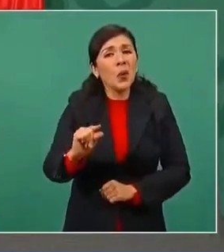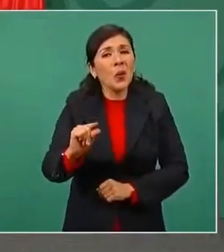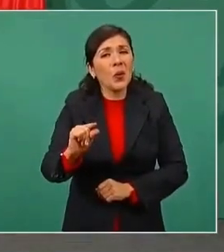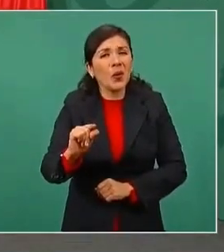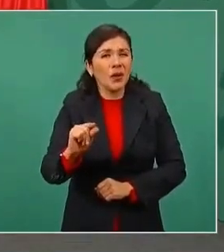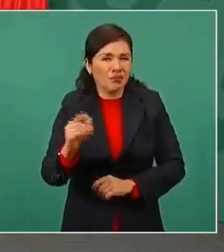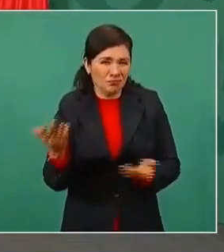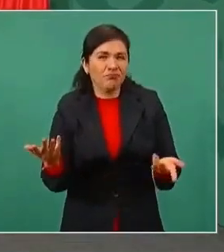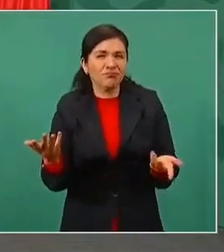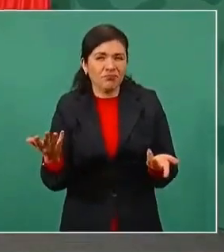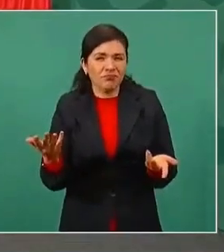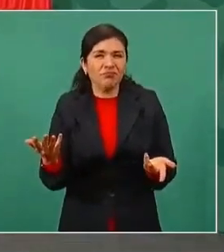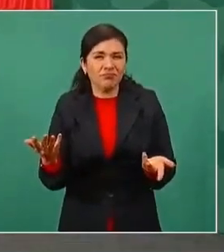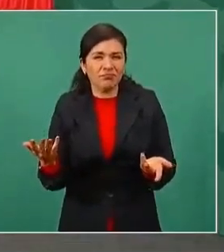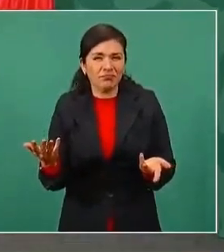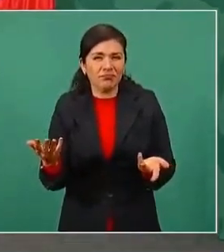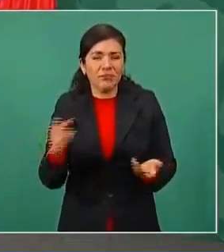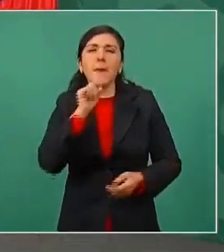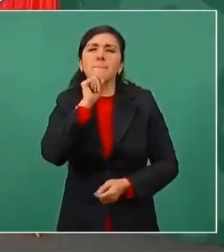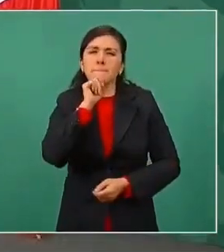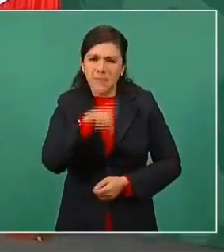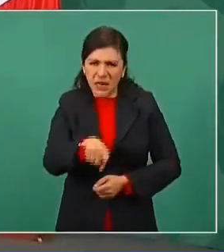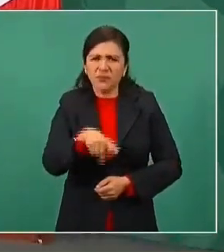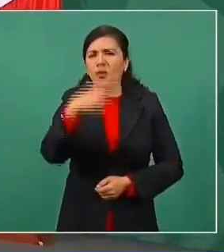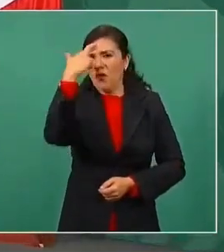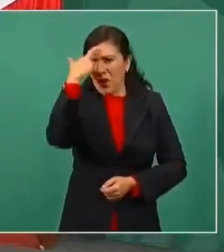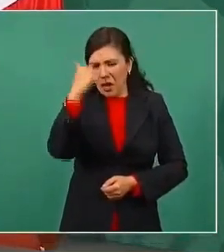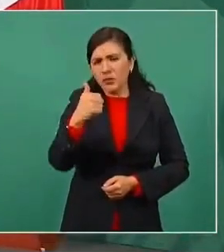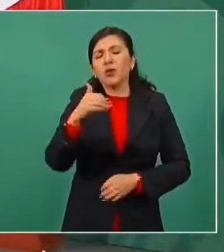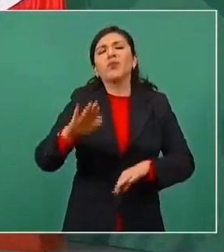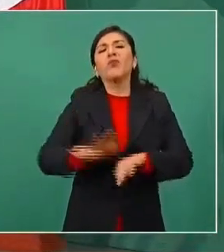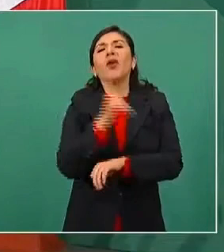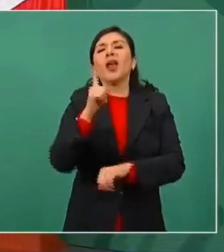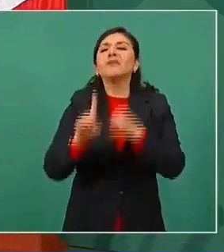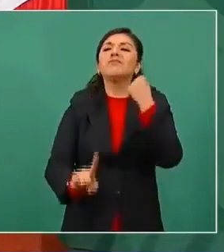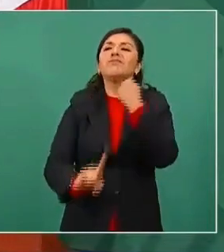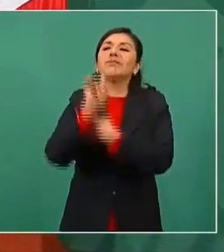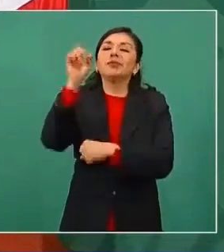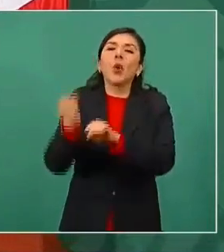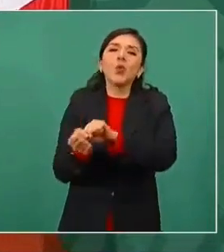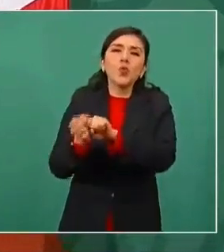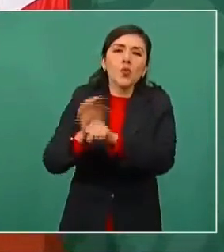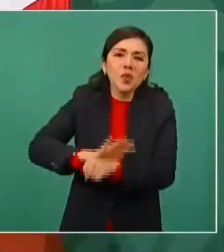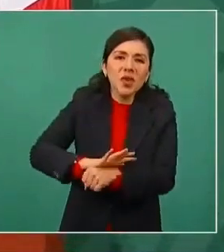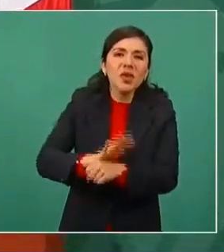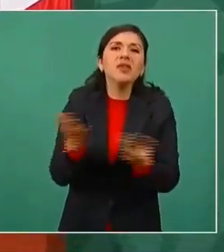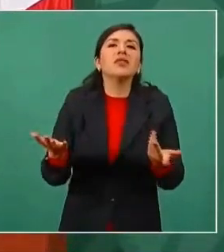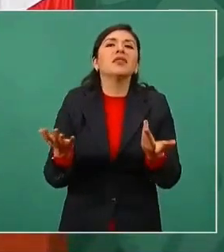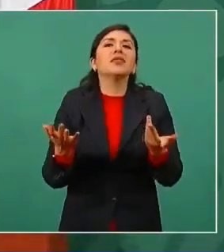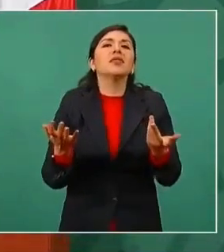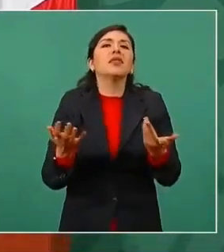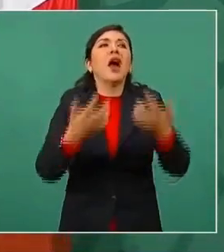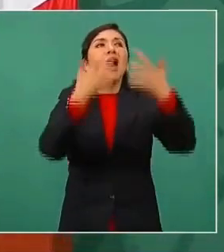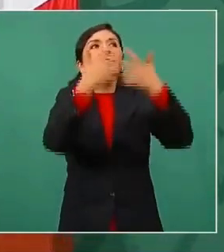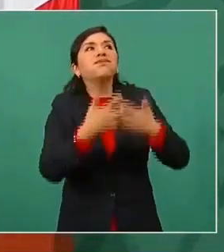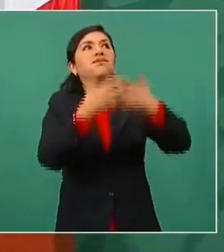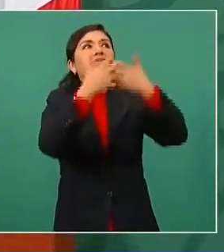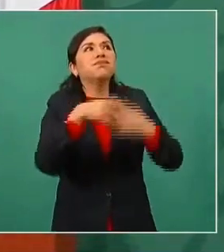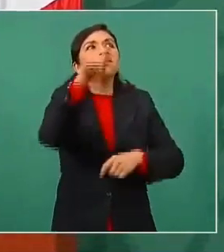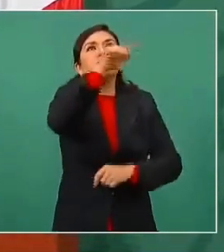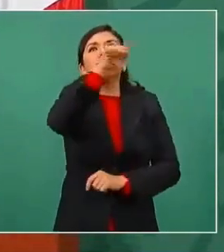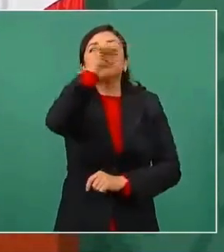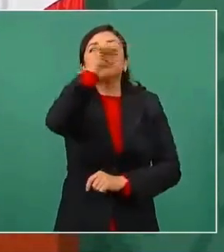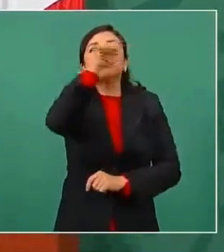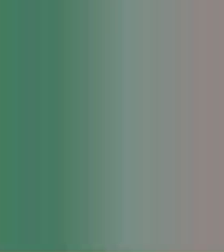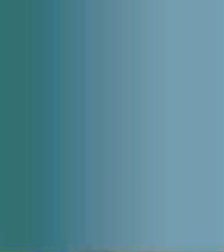Tiene también que ver con los efectos del COVID, cómo se afectaron las cadenas de producción en el mundo,